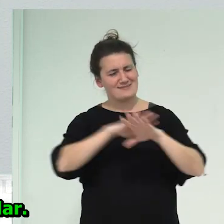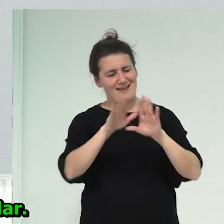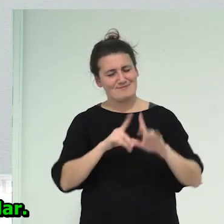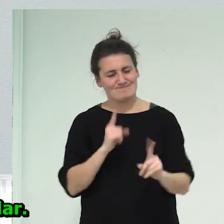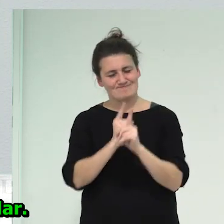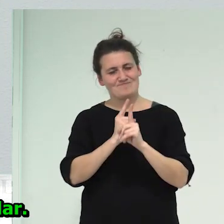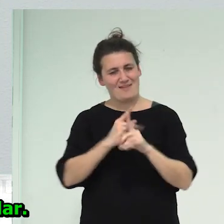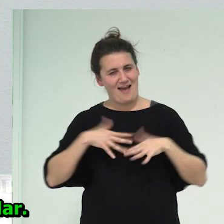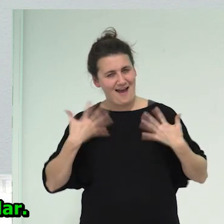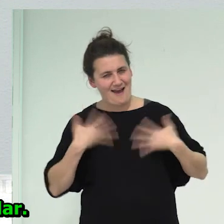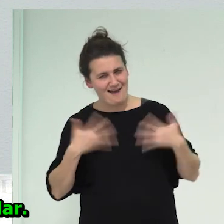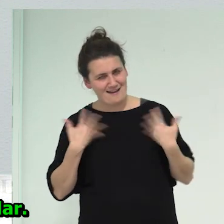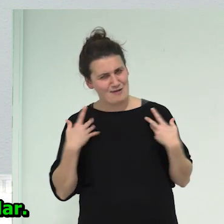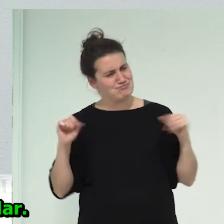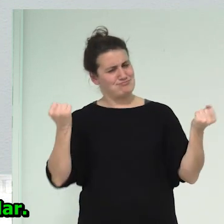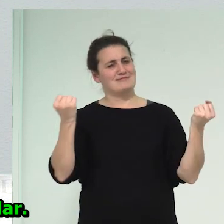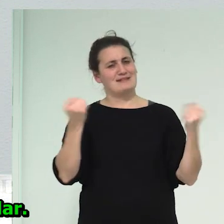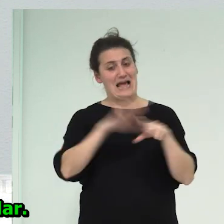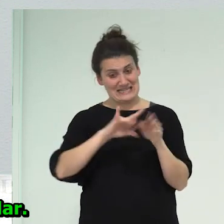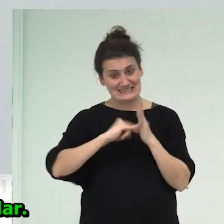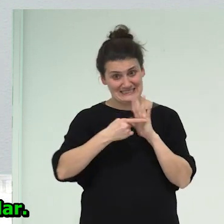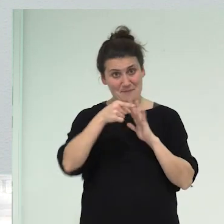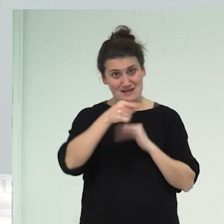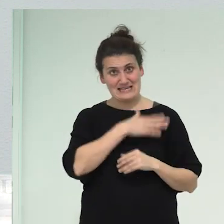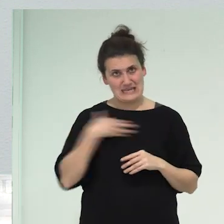rebeldía a este sistema que nos quiere